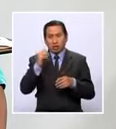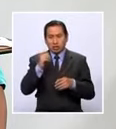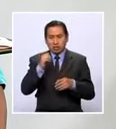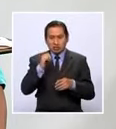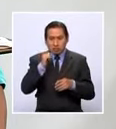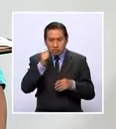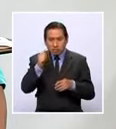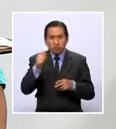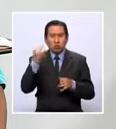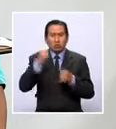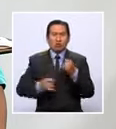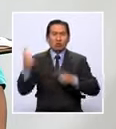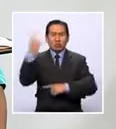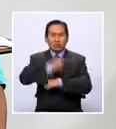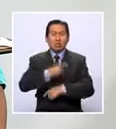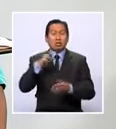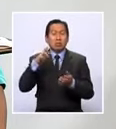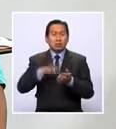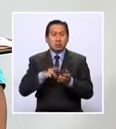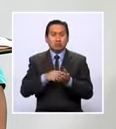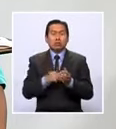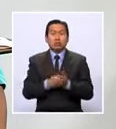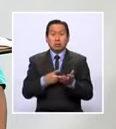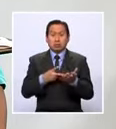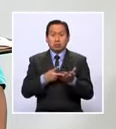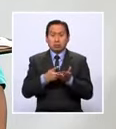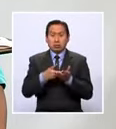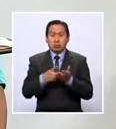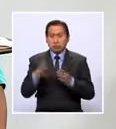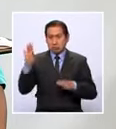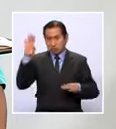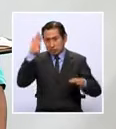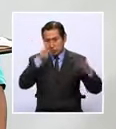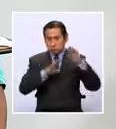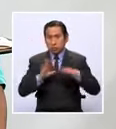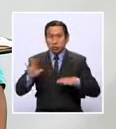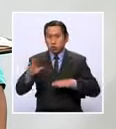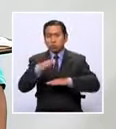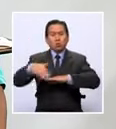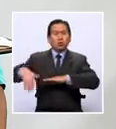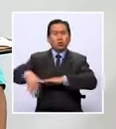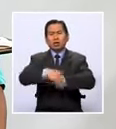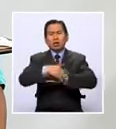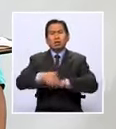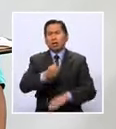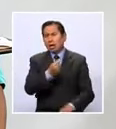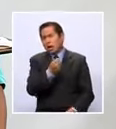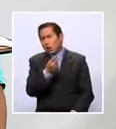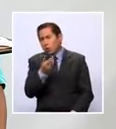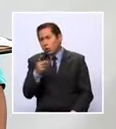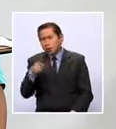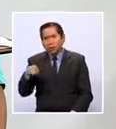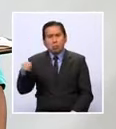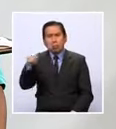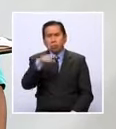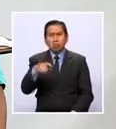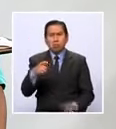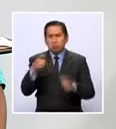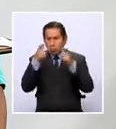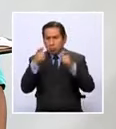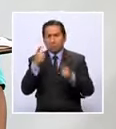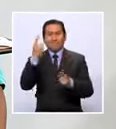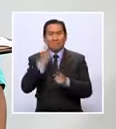porque realmente preocupa que ya las calles algunas calles no hay un control